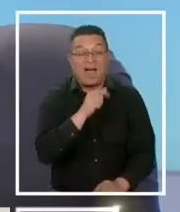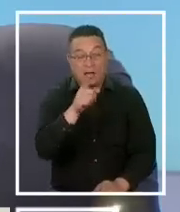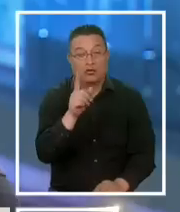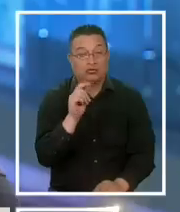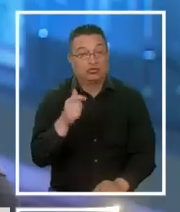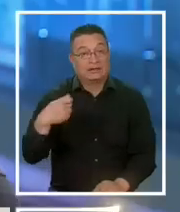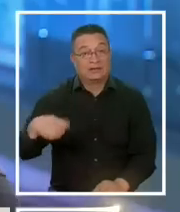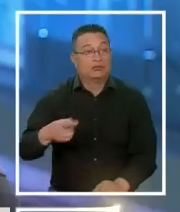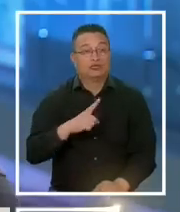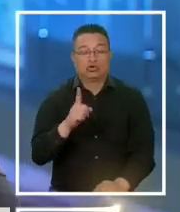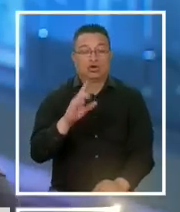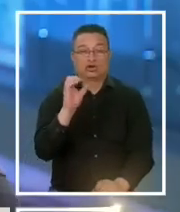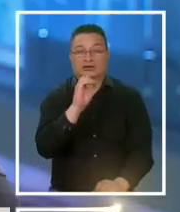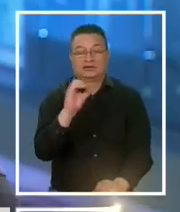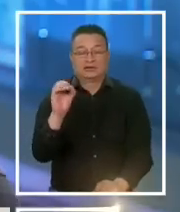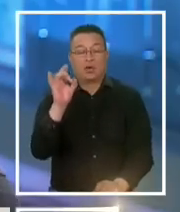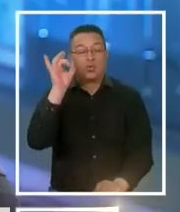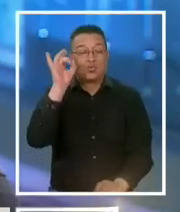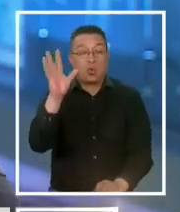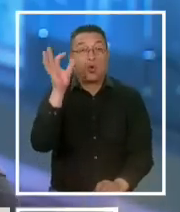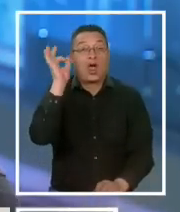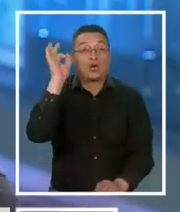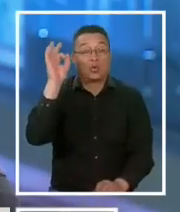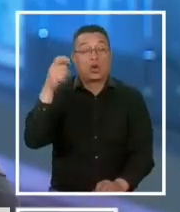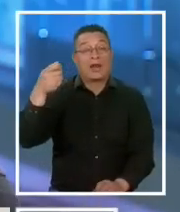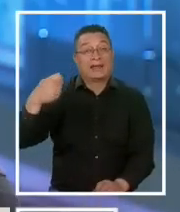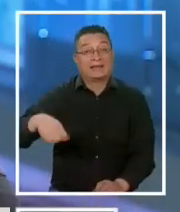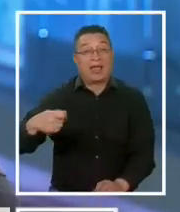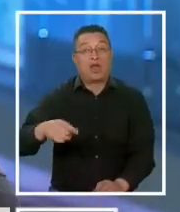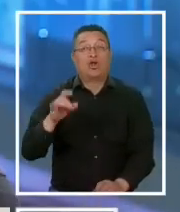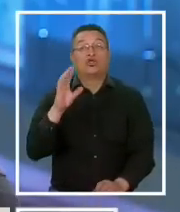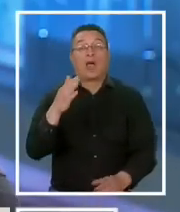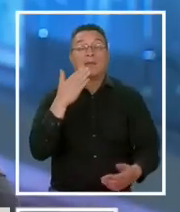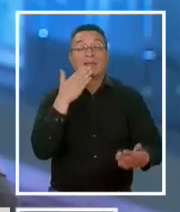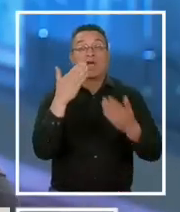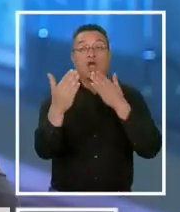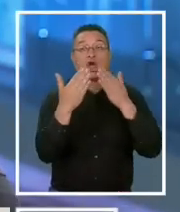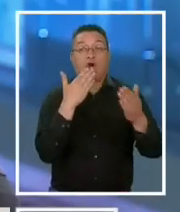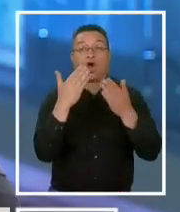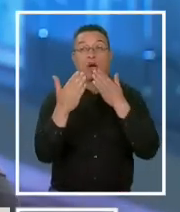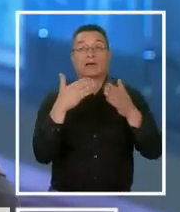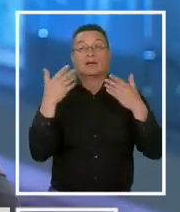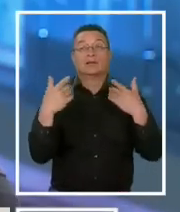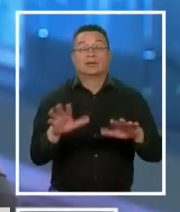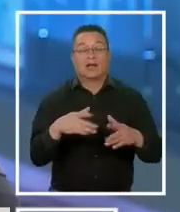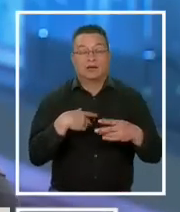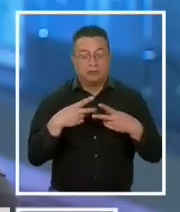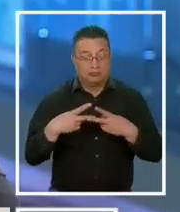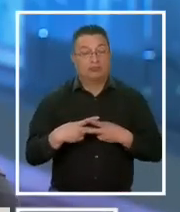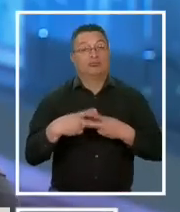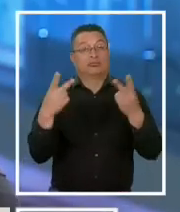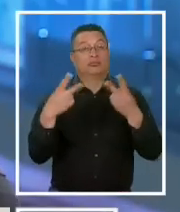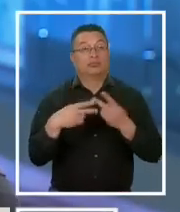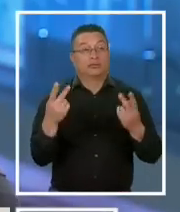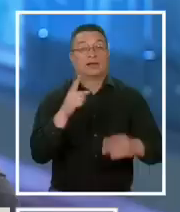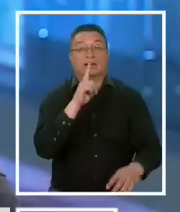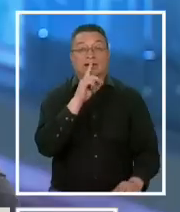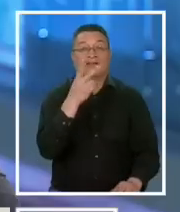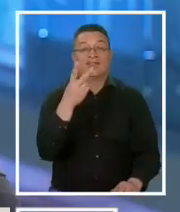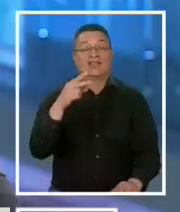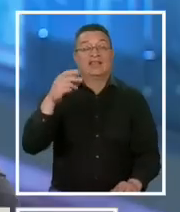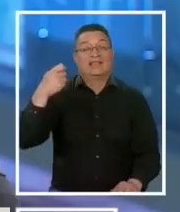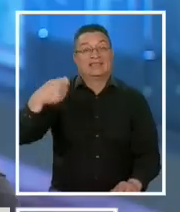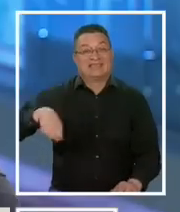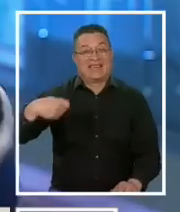no con ninguno mis únicas reuniones con senadores fueron las conversaciones que fueron de hecho aparecieron Incluso en la en tv senado